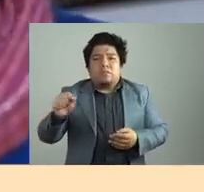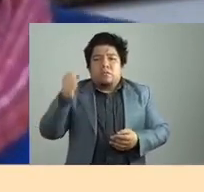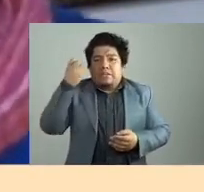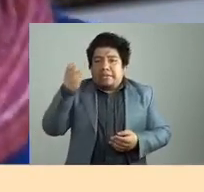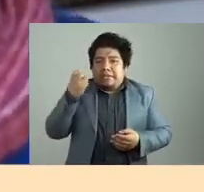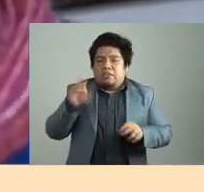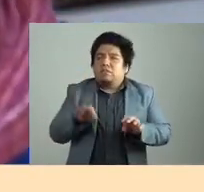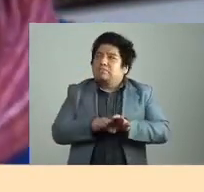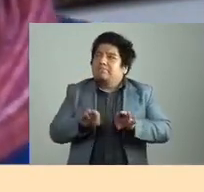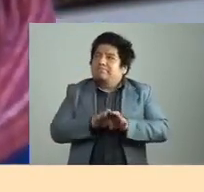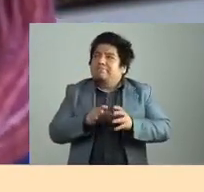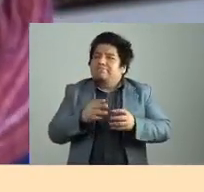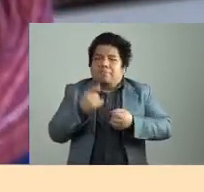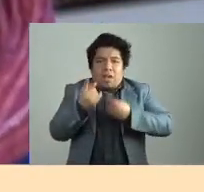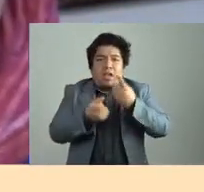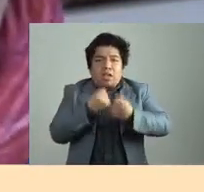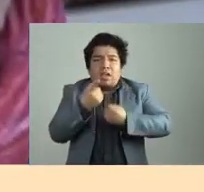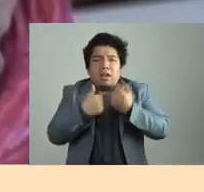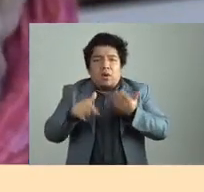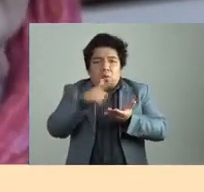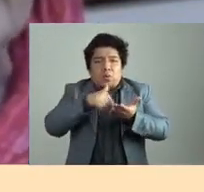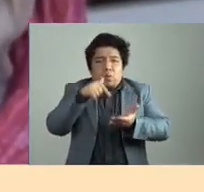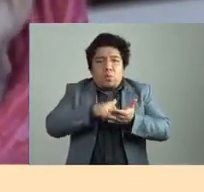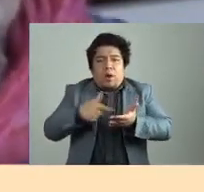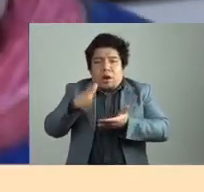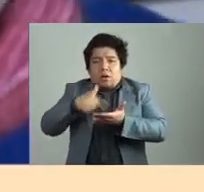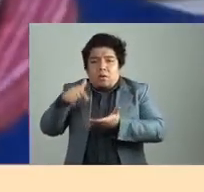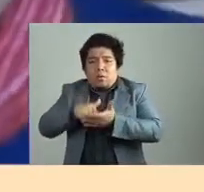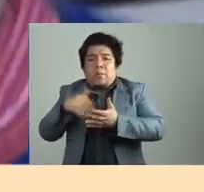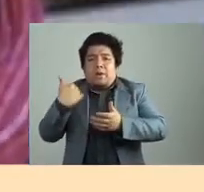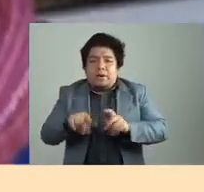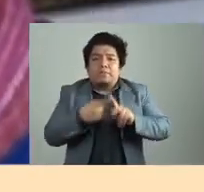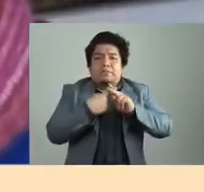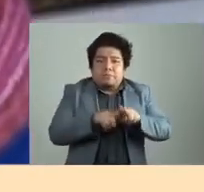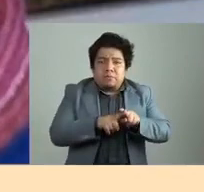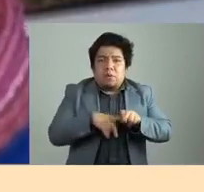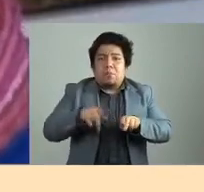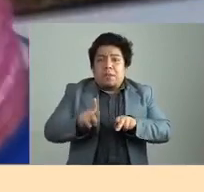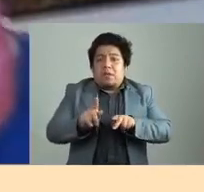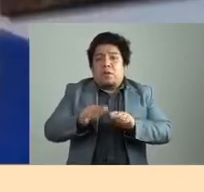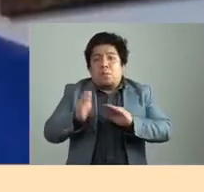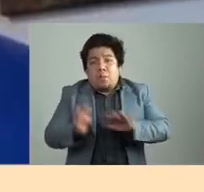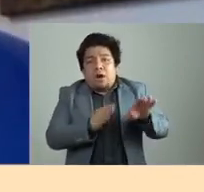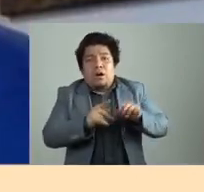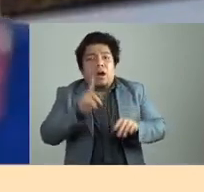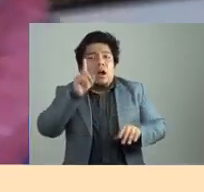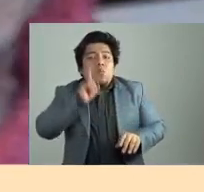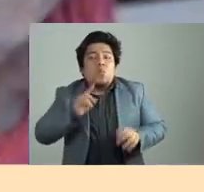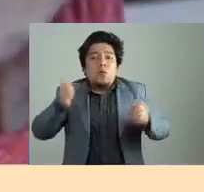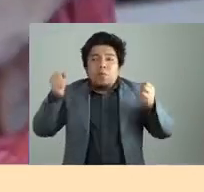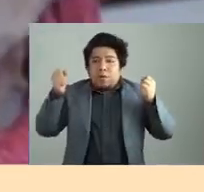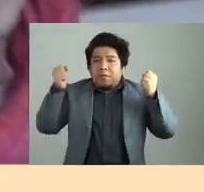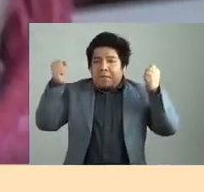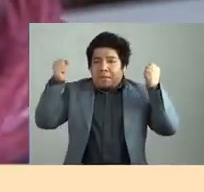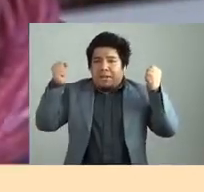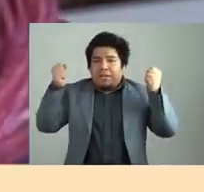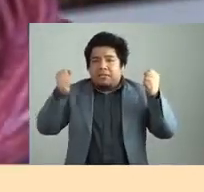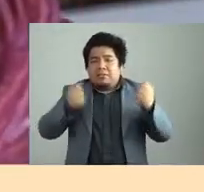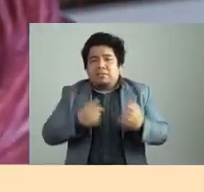en muchos lugares aquí no el feminismo que aporte das el feminismo